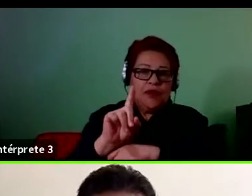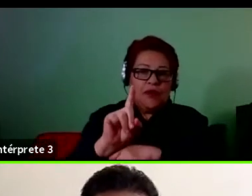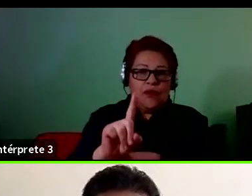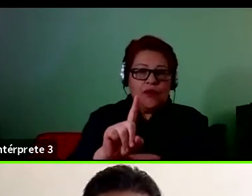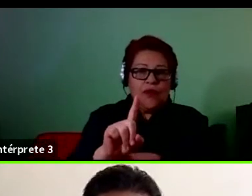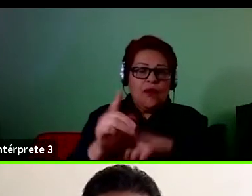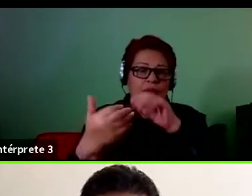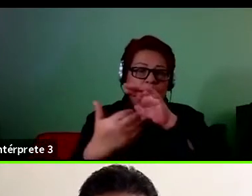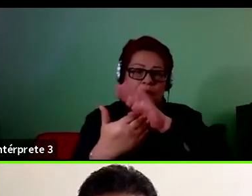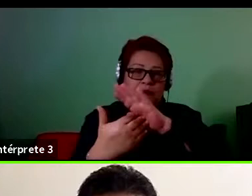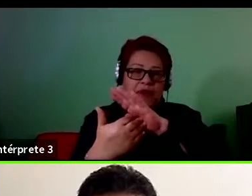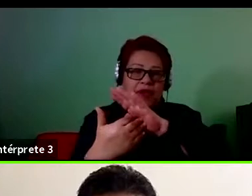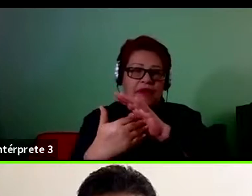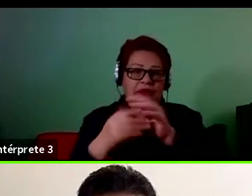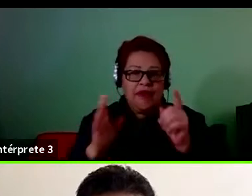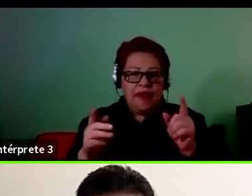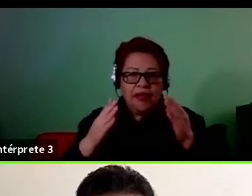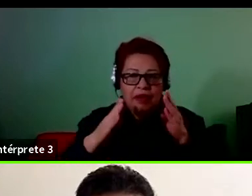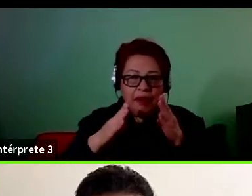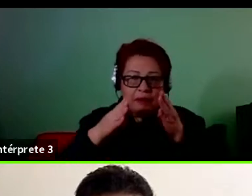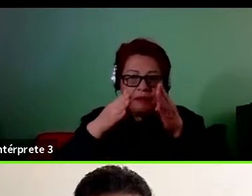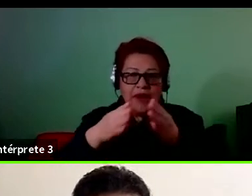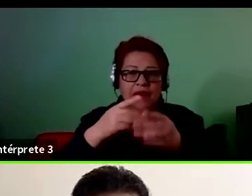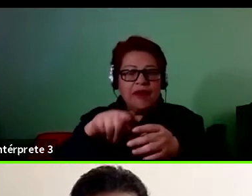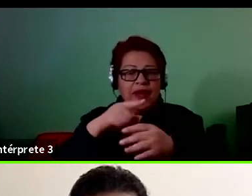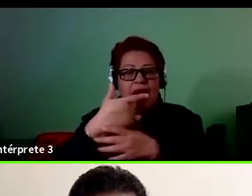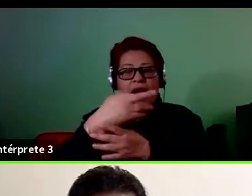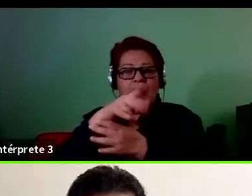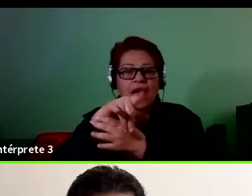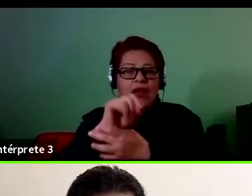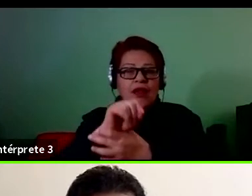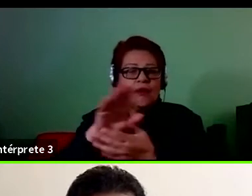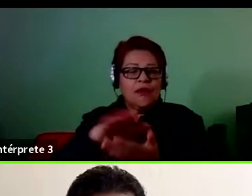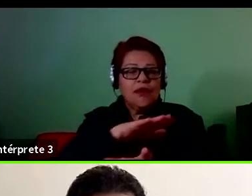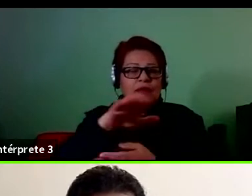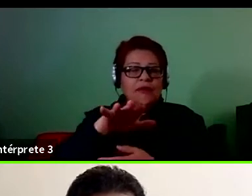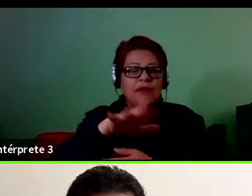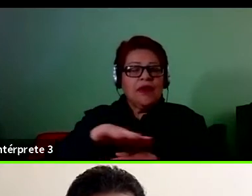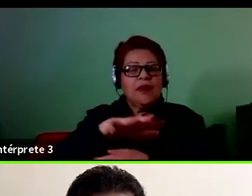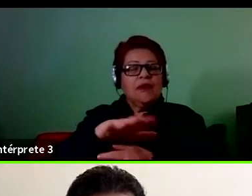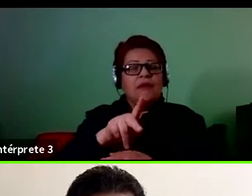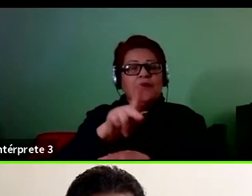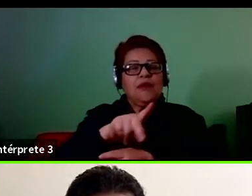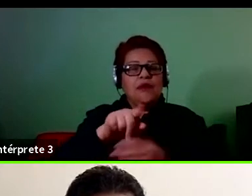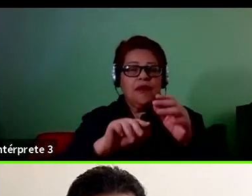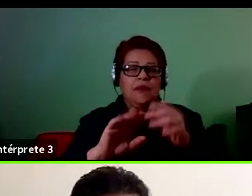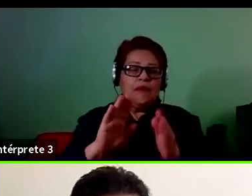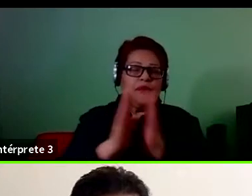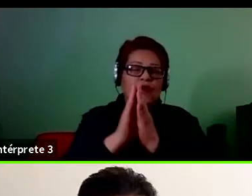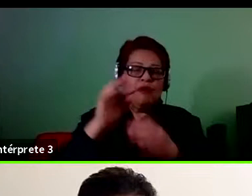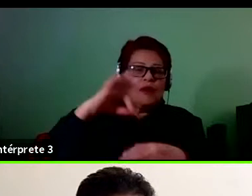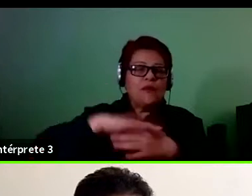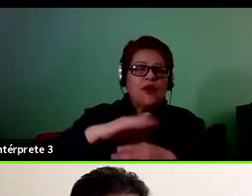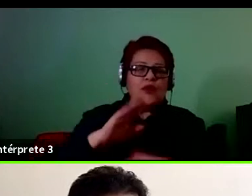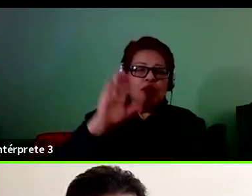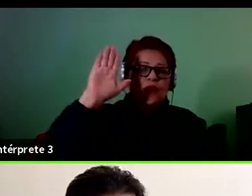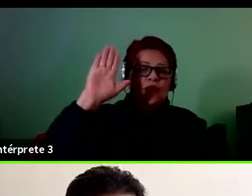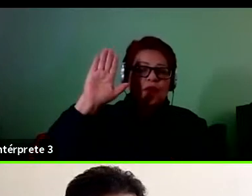la mesa de perspectiva de género en el espacio público, favor de manifestar su voto, si les parece